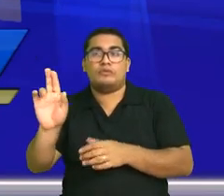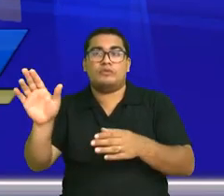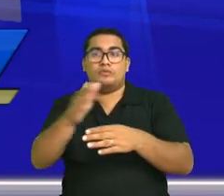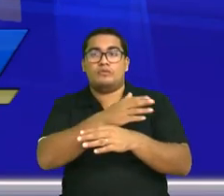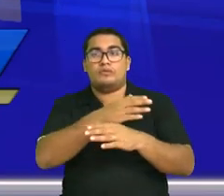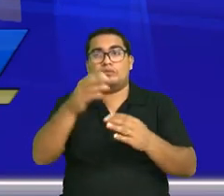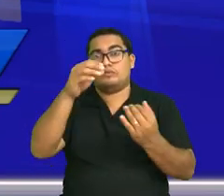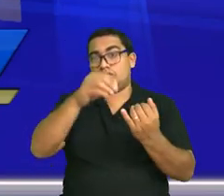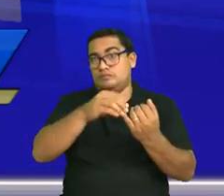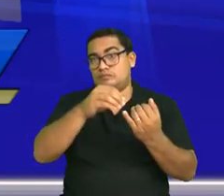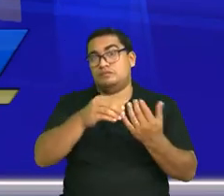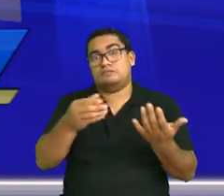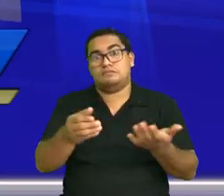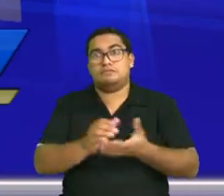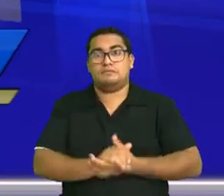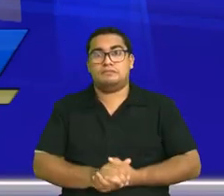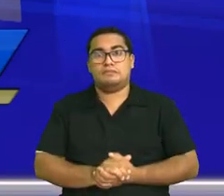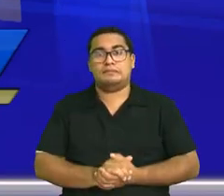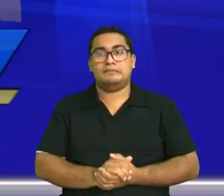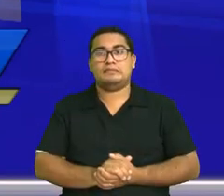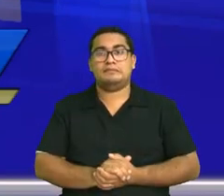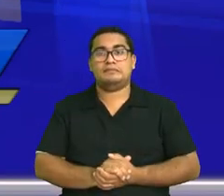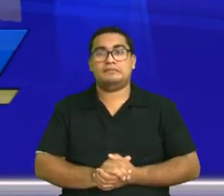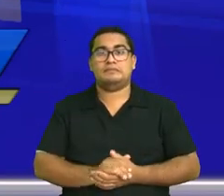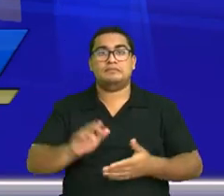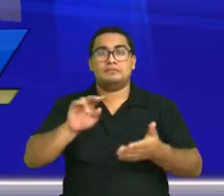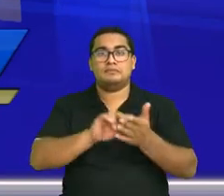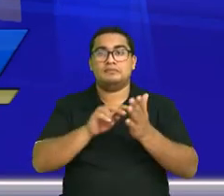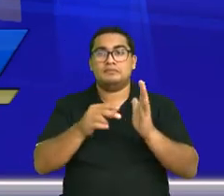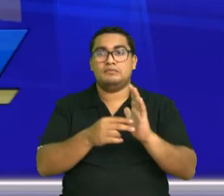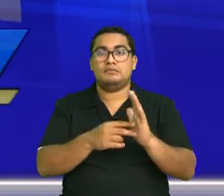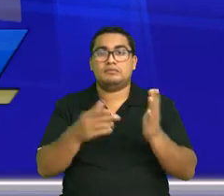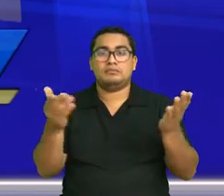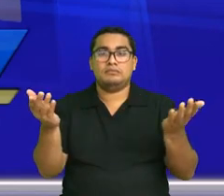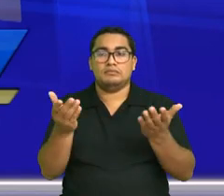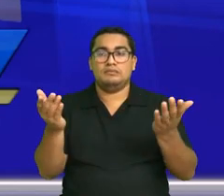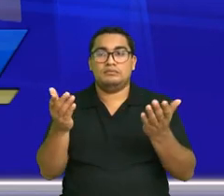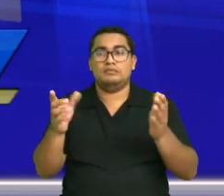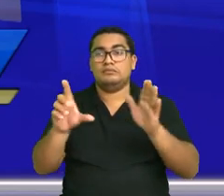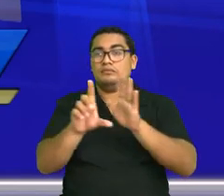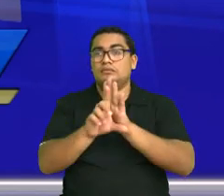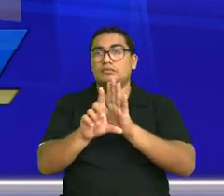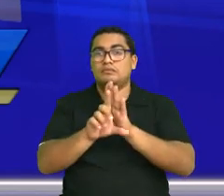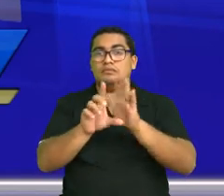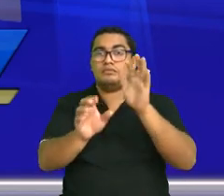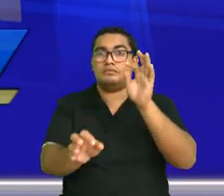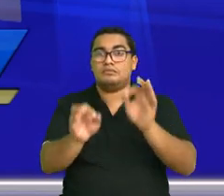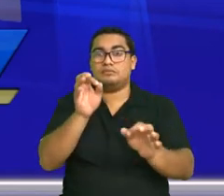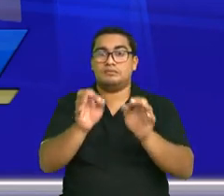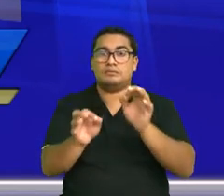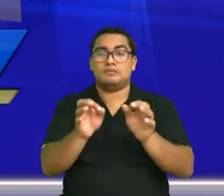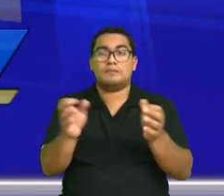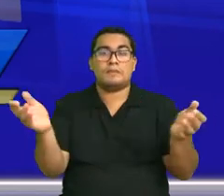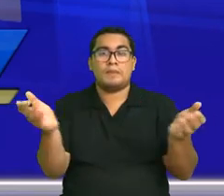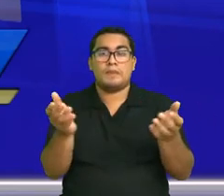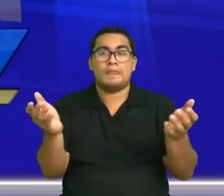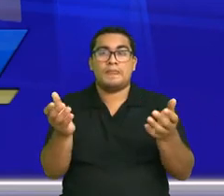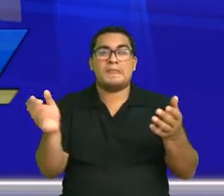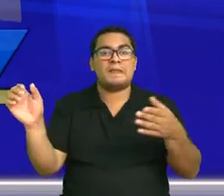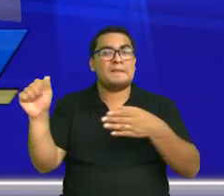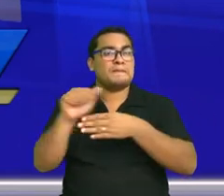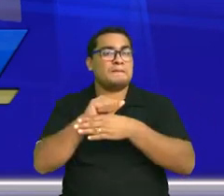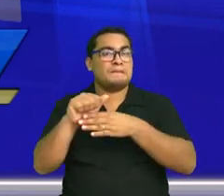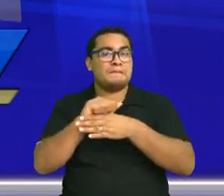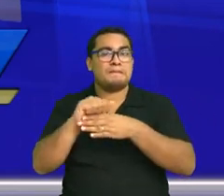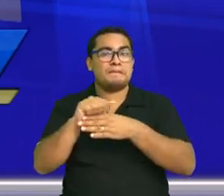carreras profesionales. Creo que eso es toda esa parte, digamos, de este marco jurídico y que tiene que ver con la aplicación